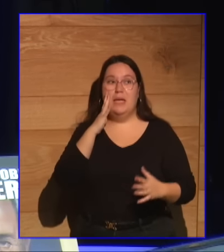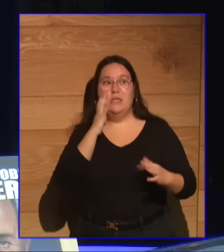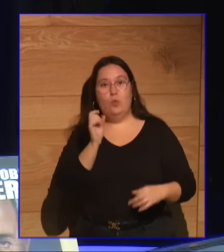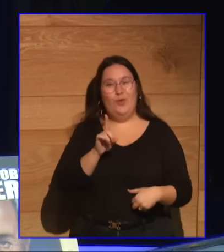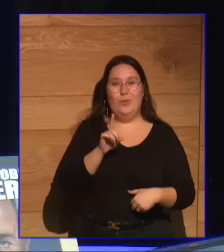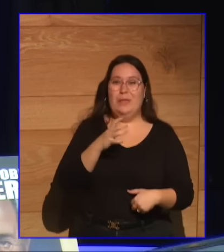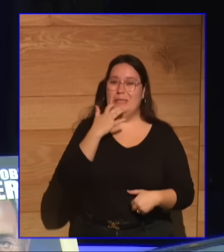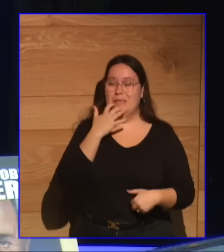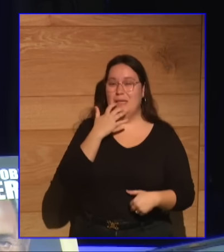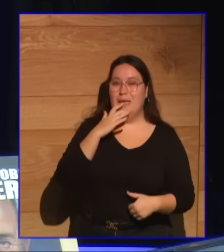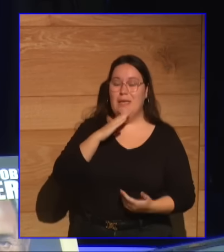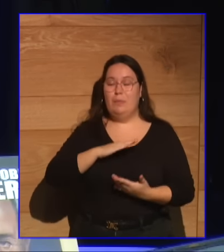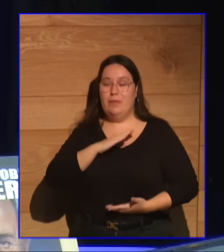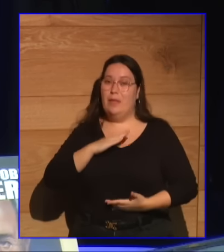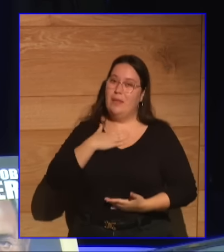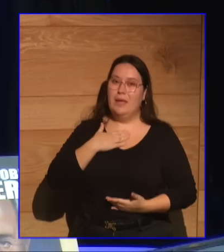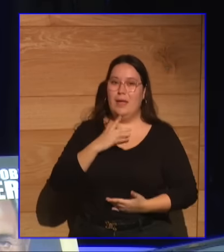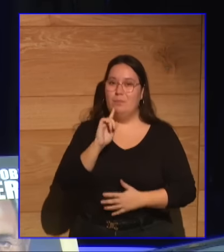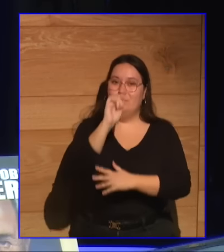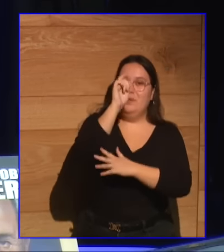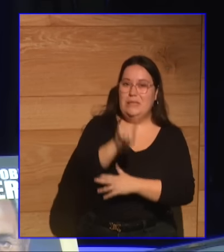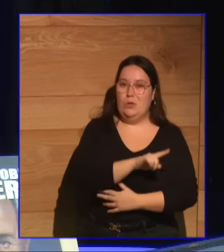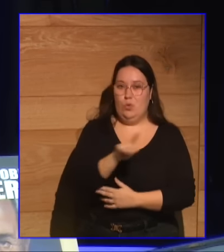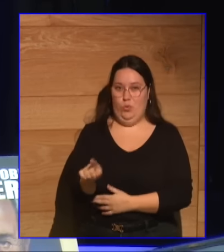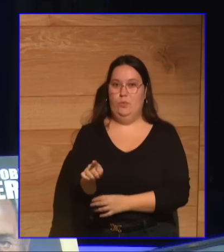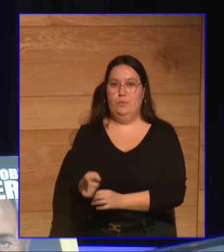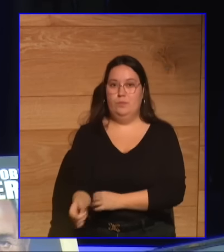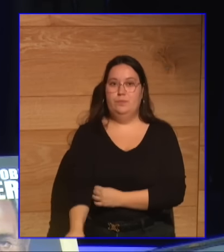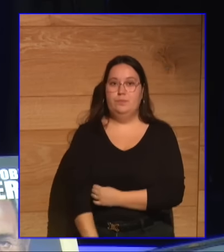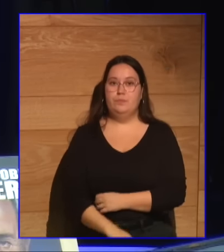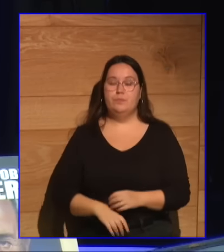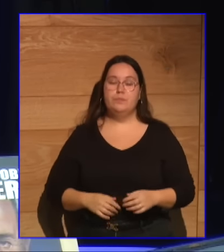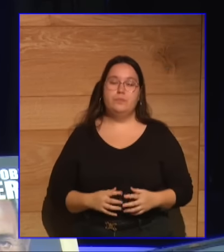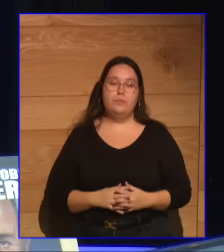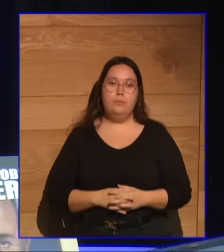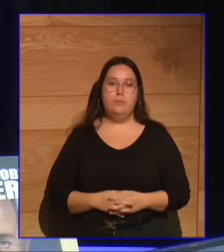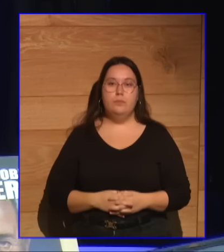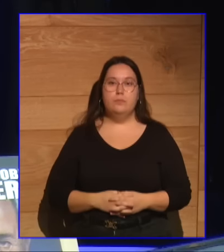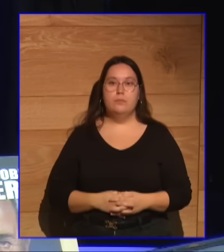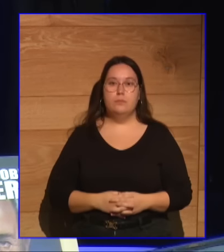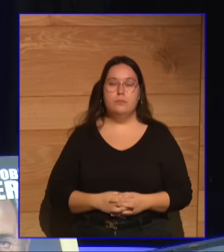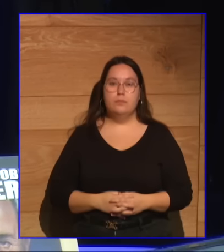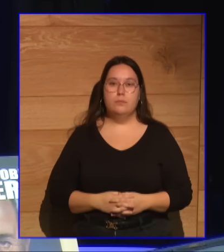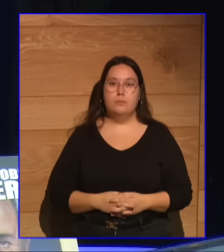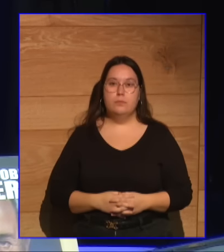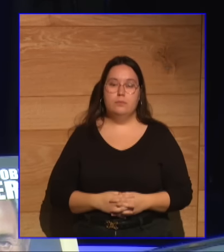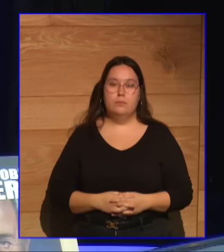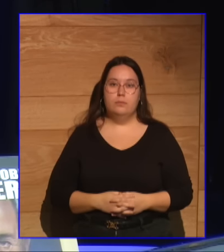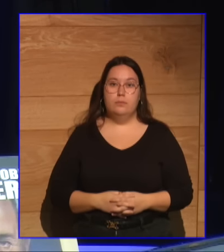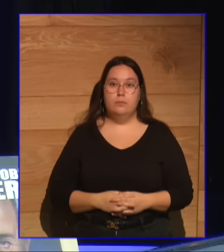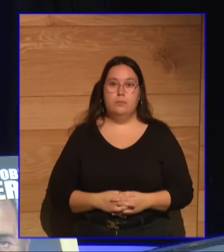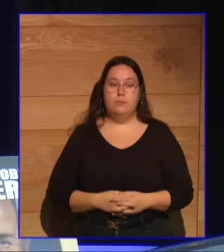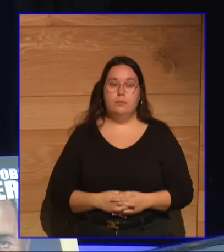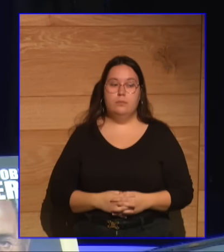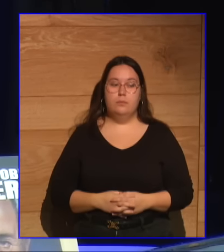será capaz de estar a la altura de ese tributo que pretende hacer. Así